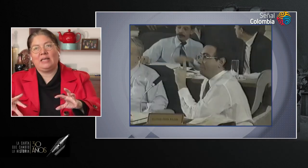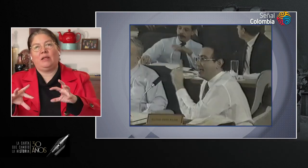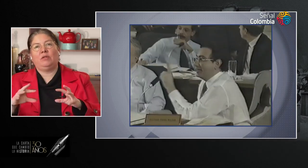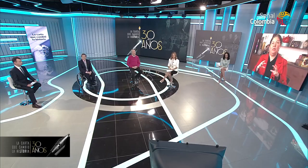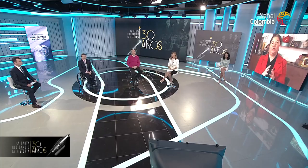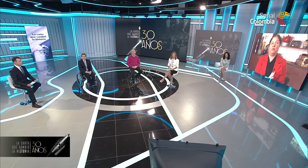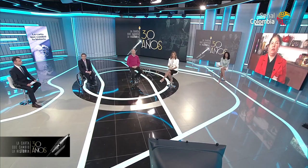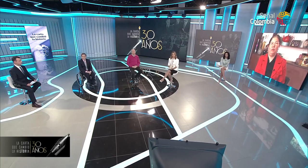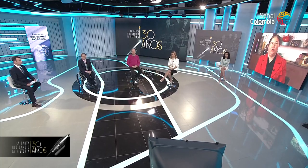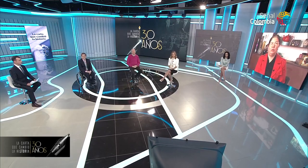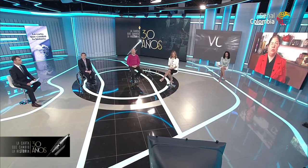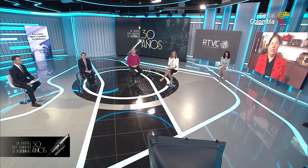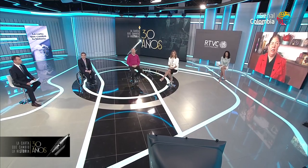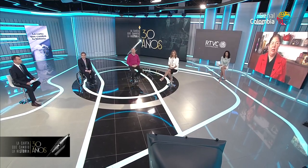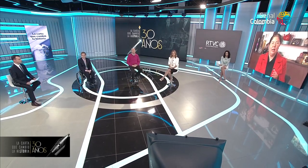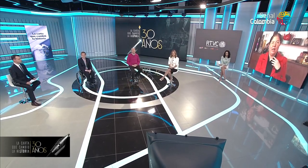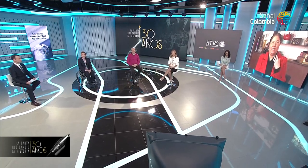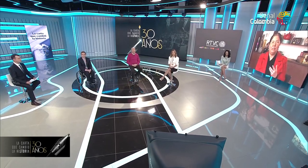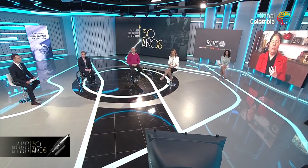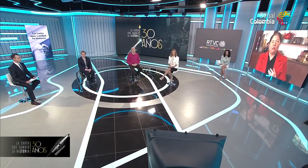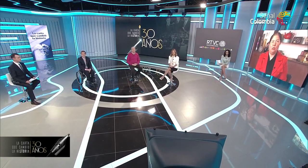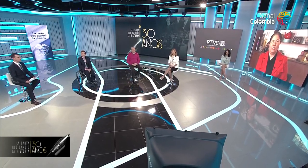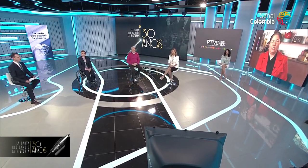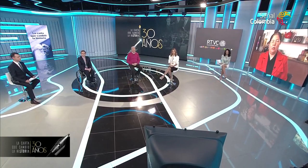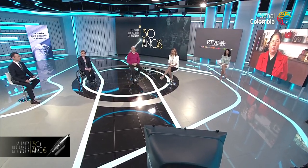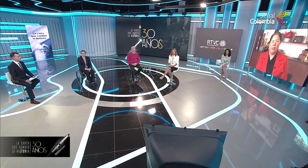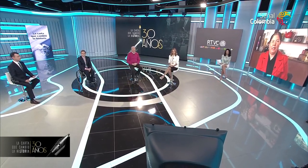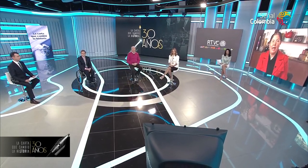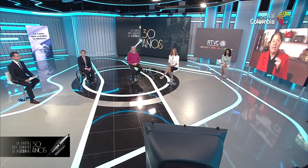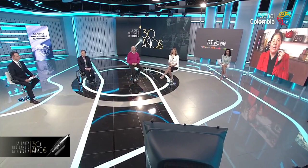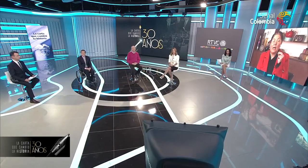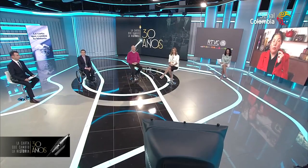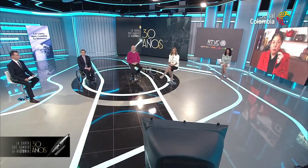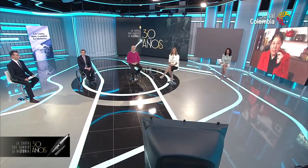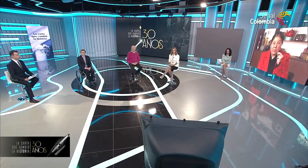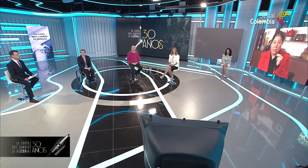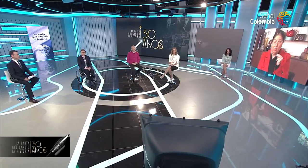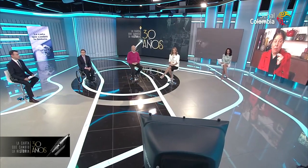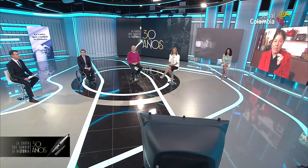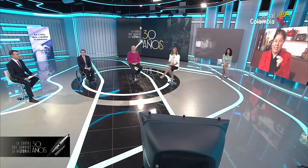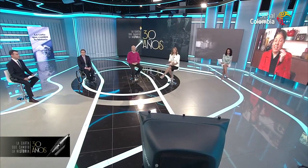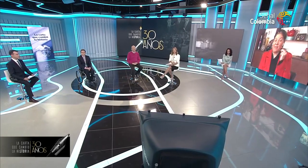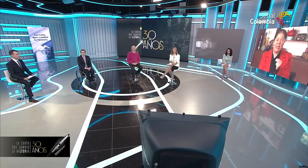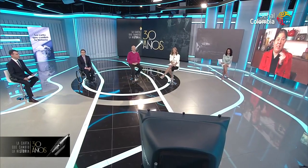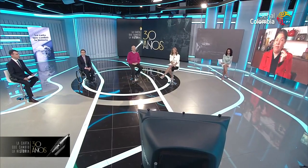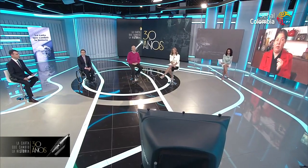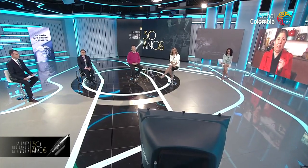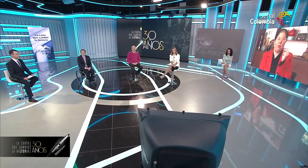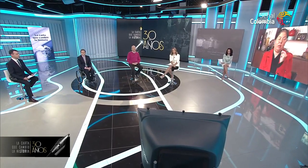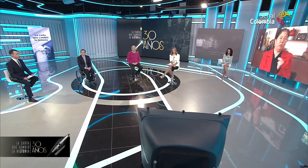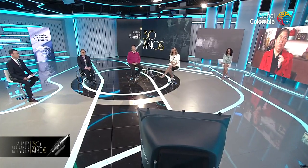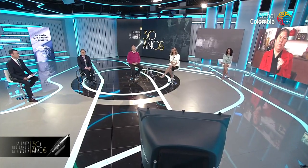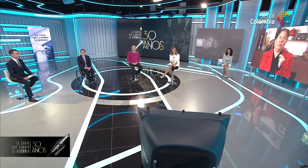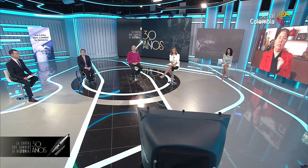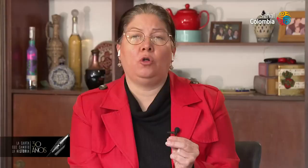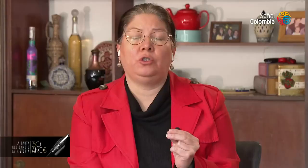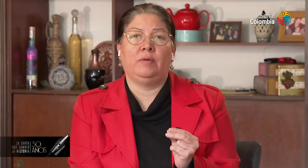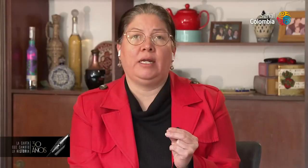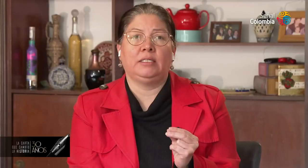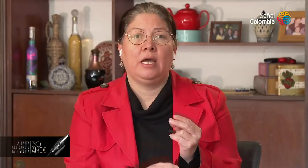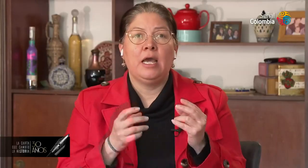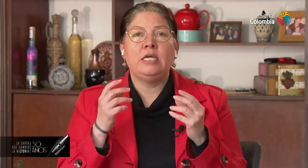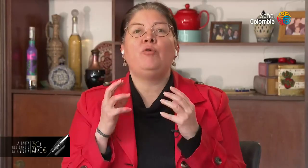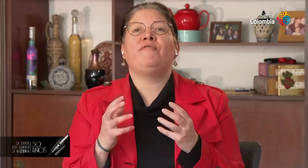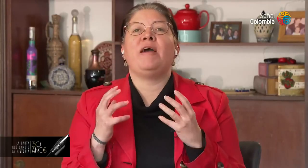había generado el narcotráfico en la sociedad, en la institucionalidad colombiana y en la justicia colombiana. Se habían infiltrado en absolutamente todos